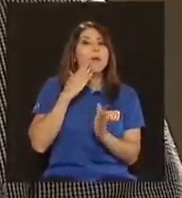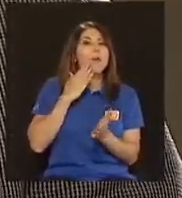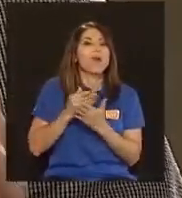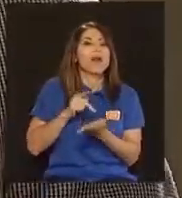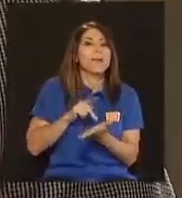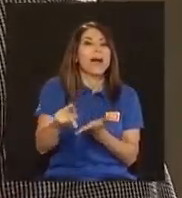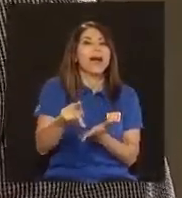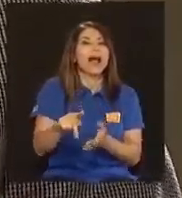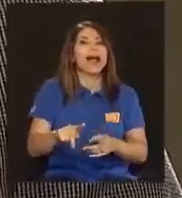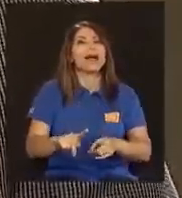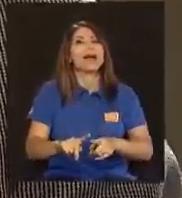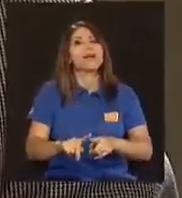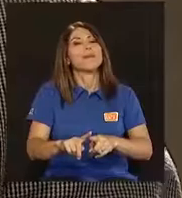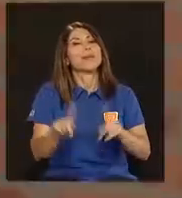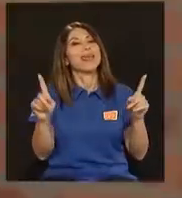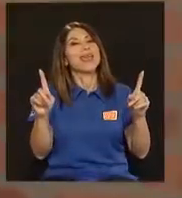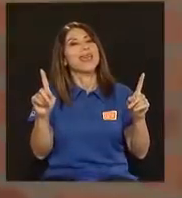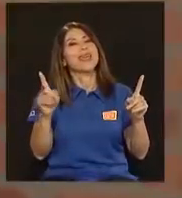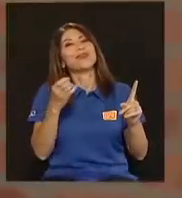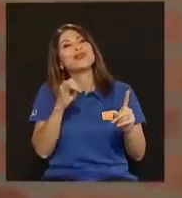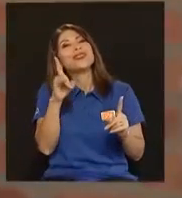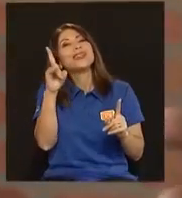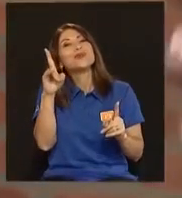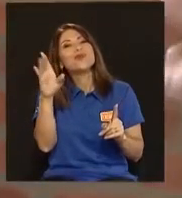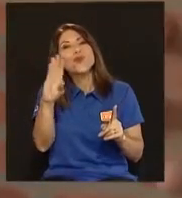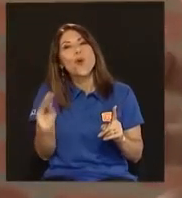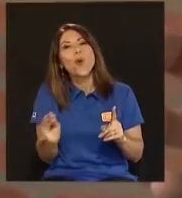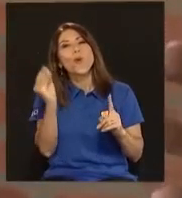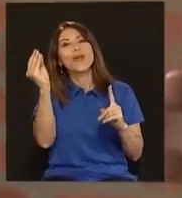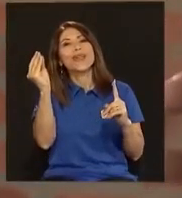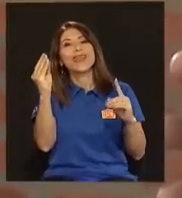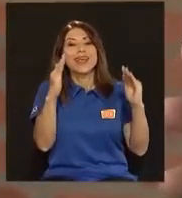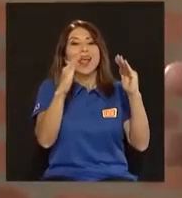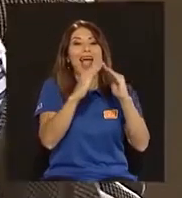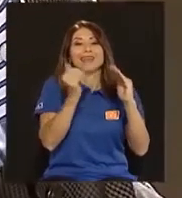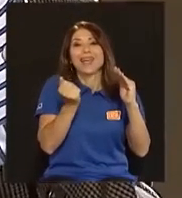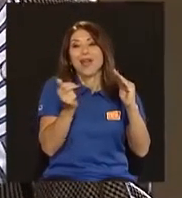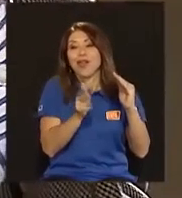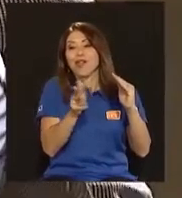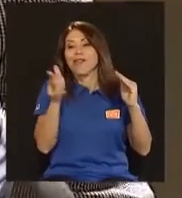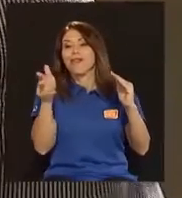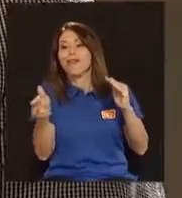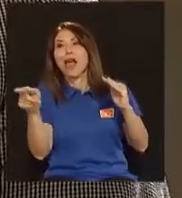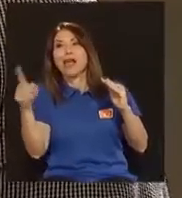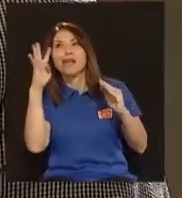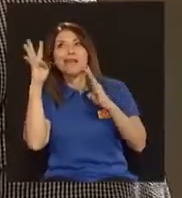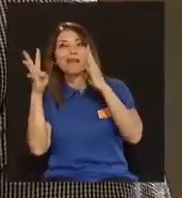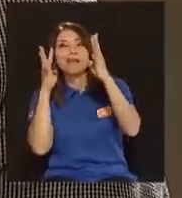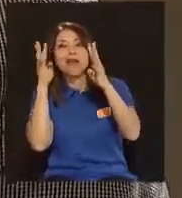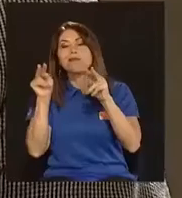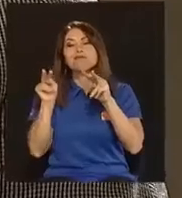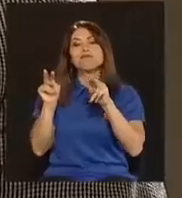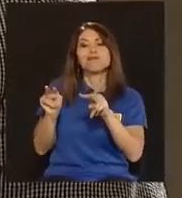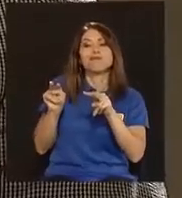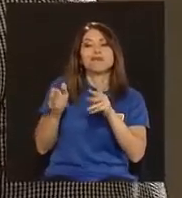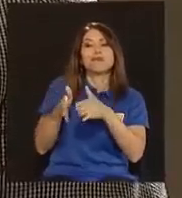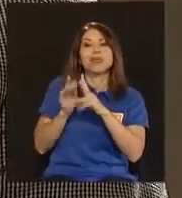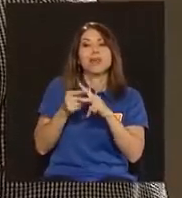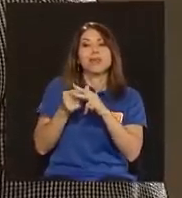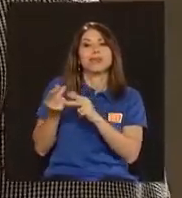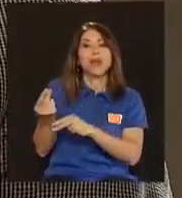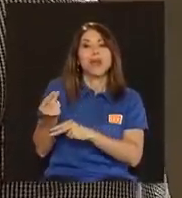las asimetrías, llamaríamos, ¿verdad?, los economistas, la dificultad para saber qué tan probablemente buen pagador sos, son muy grandes.